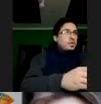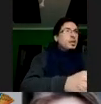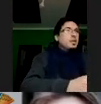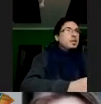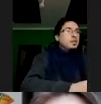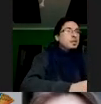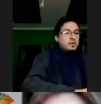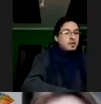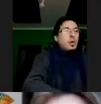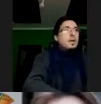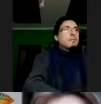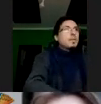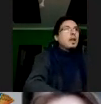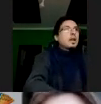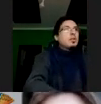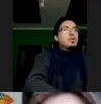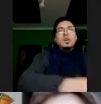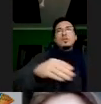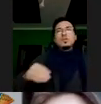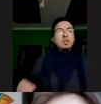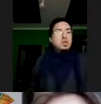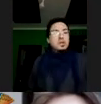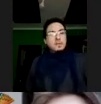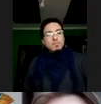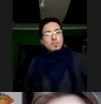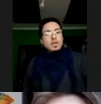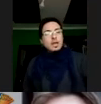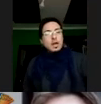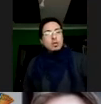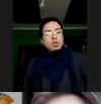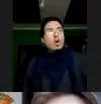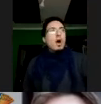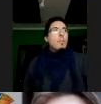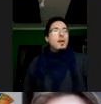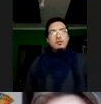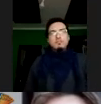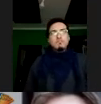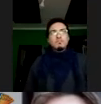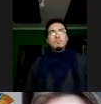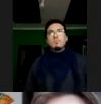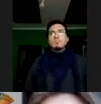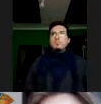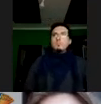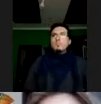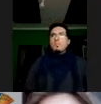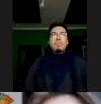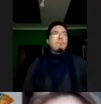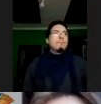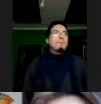Si se entiende, dice Axel y Juan. El resto, chiquillos, ¿se entiende? ¿Queda claro o más o menos?